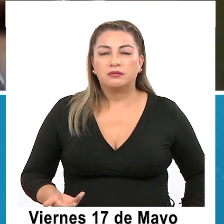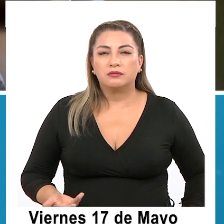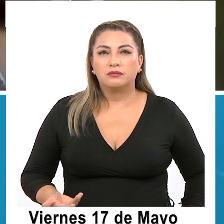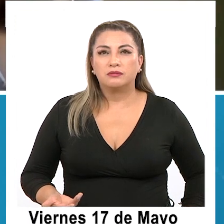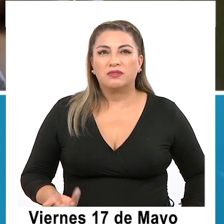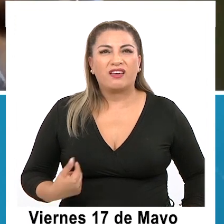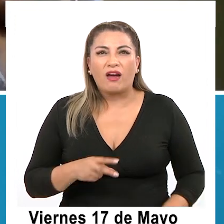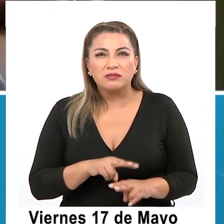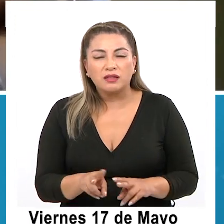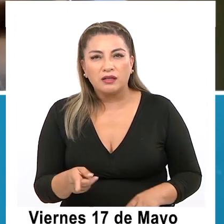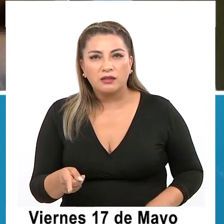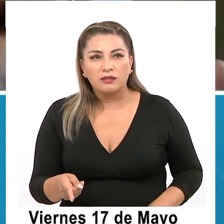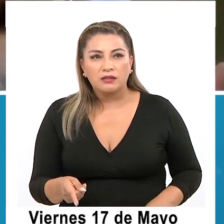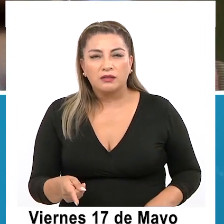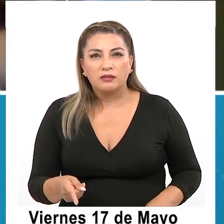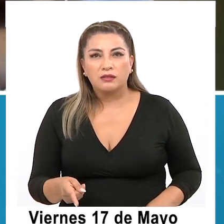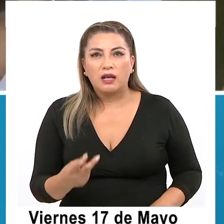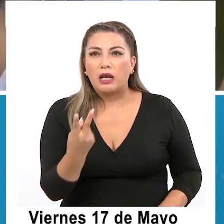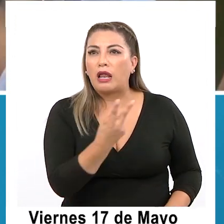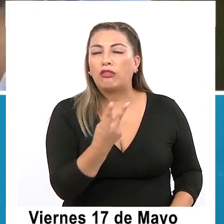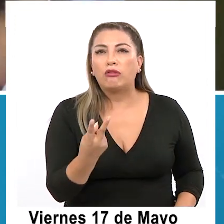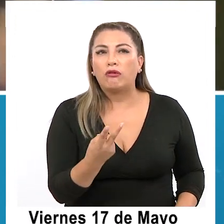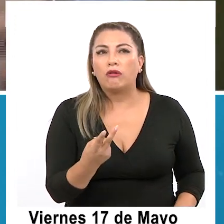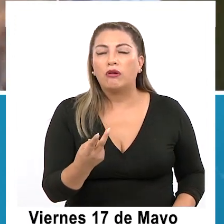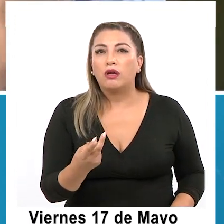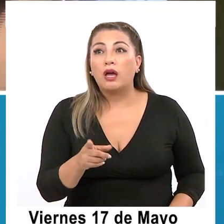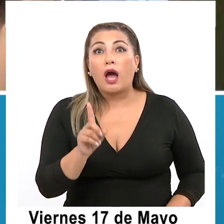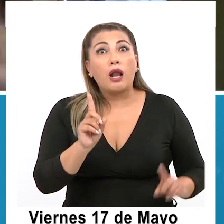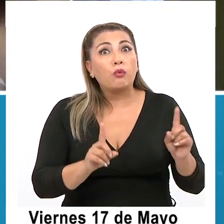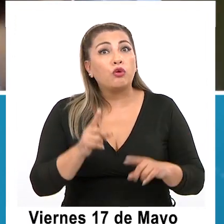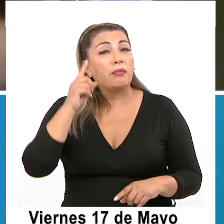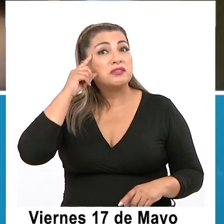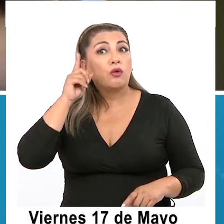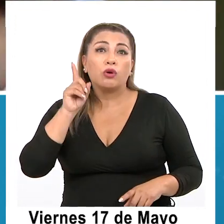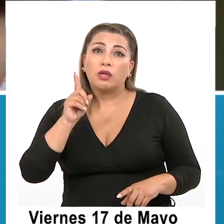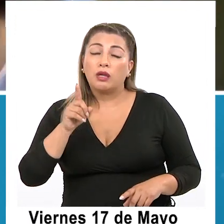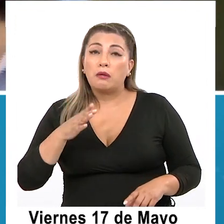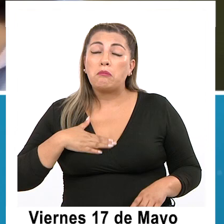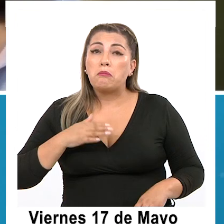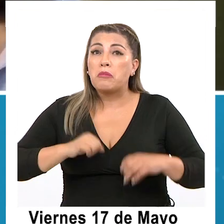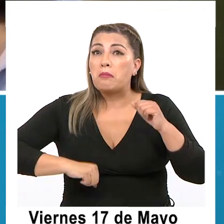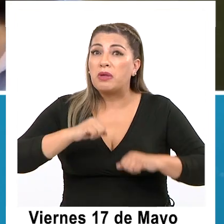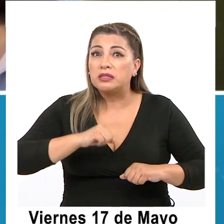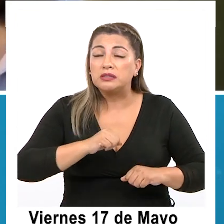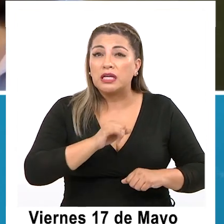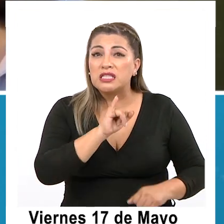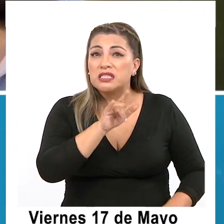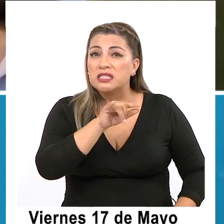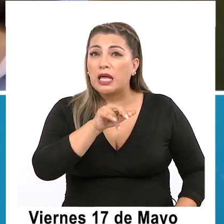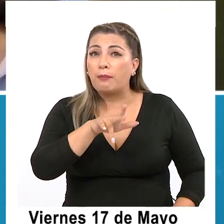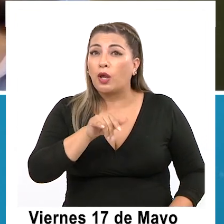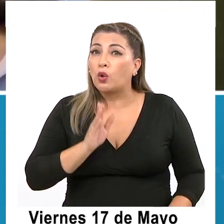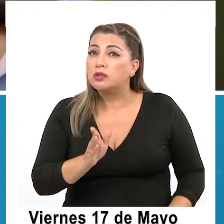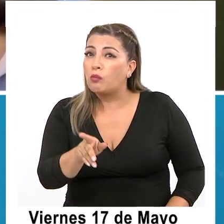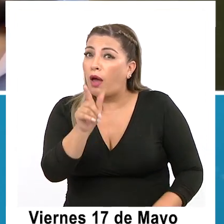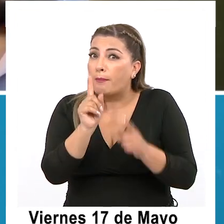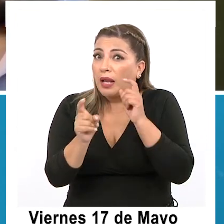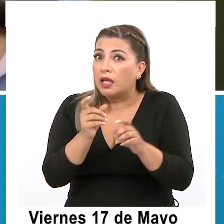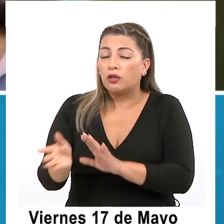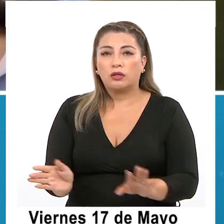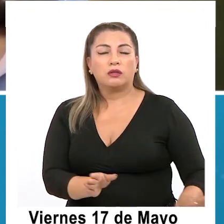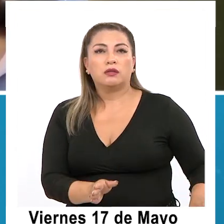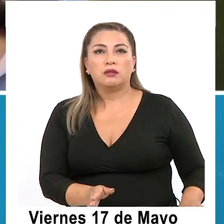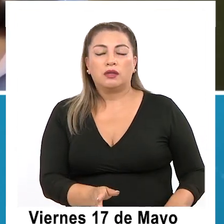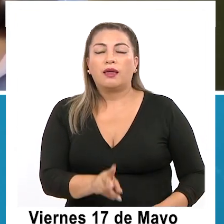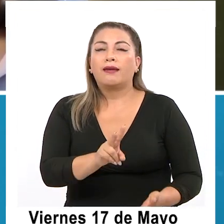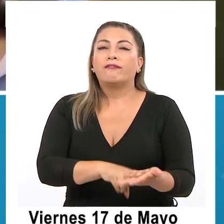Entonces, ¿qué Bueno, buscan esta ISAPRE al decir, oiga, pero por si acaso seguimos peligrando? Bueno, es que efectivamente los ingresos